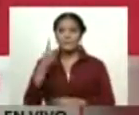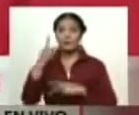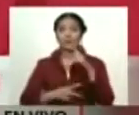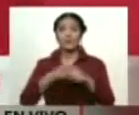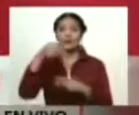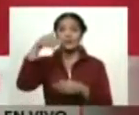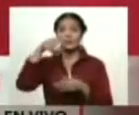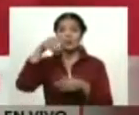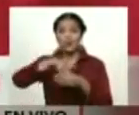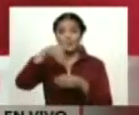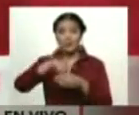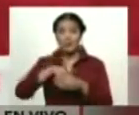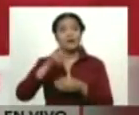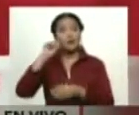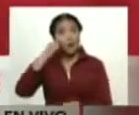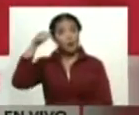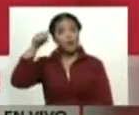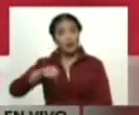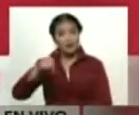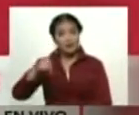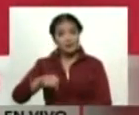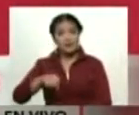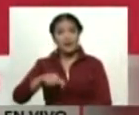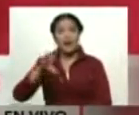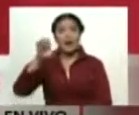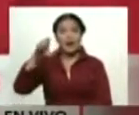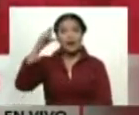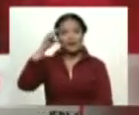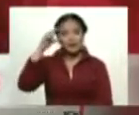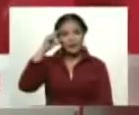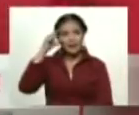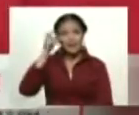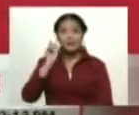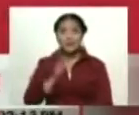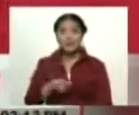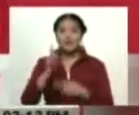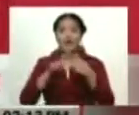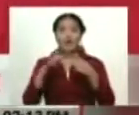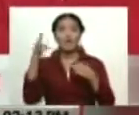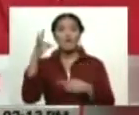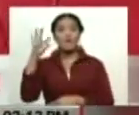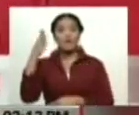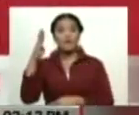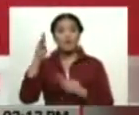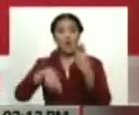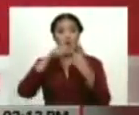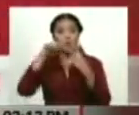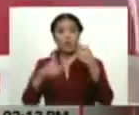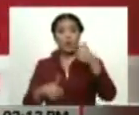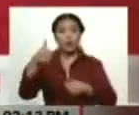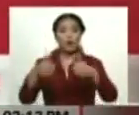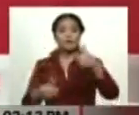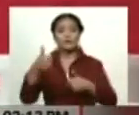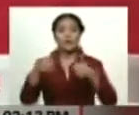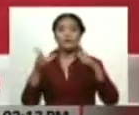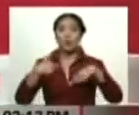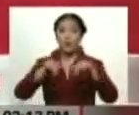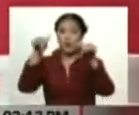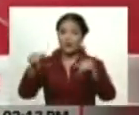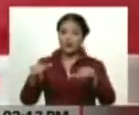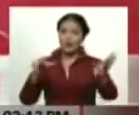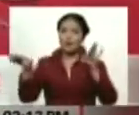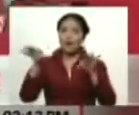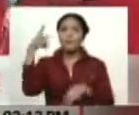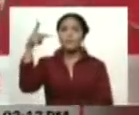de votación. Recordemos que en este lugar tanto Ernesto Villegas como Freddy Bernal, candidatos del circuito que está siendo elegido